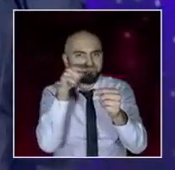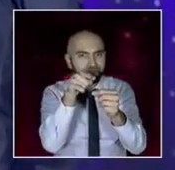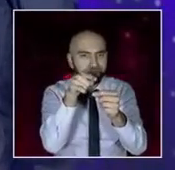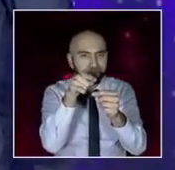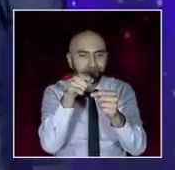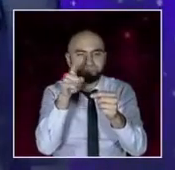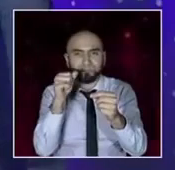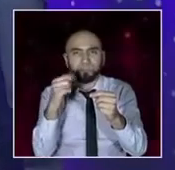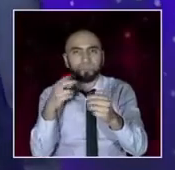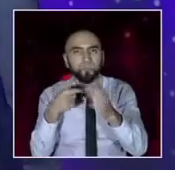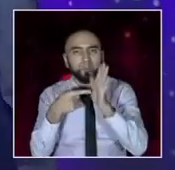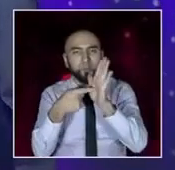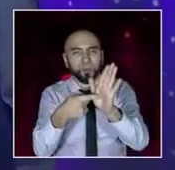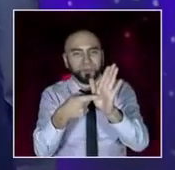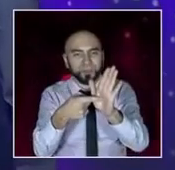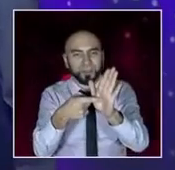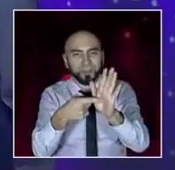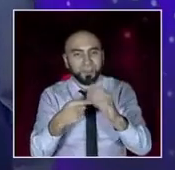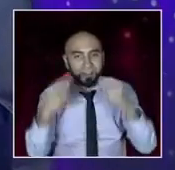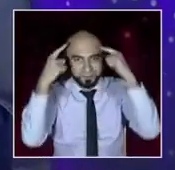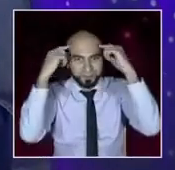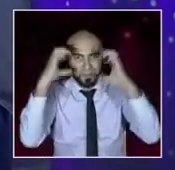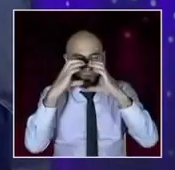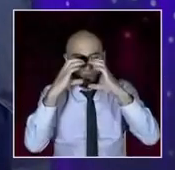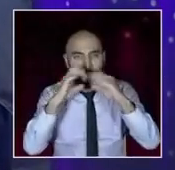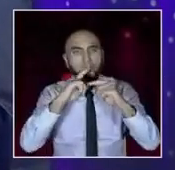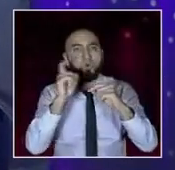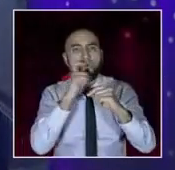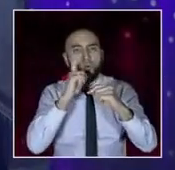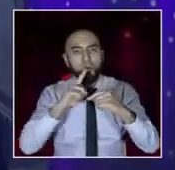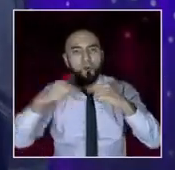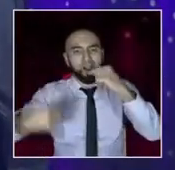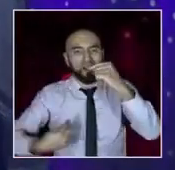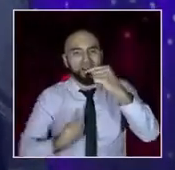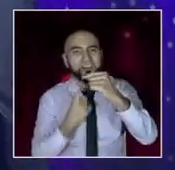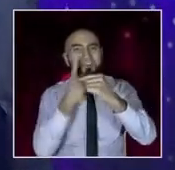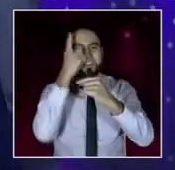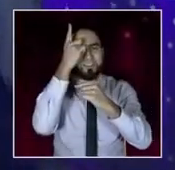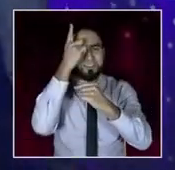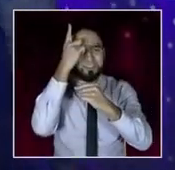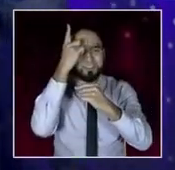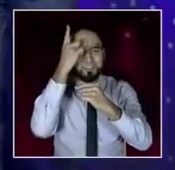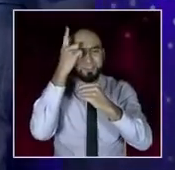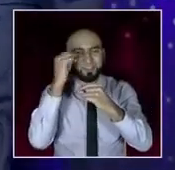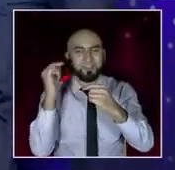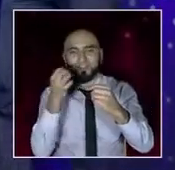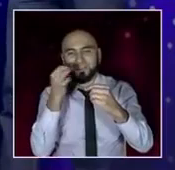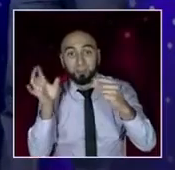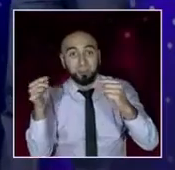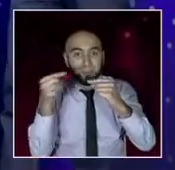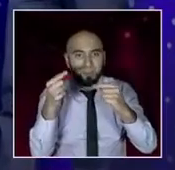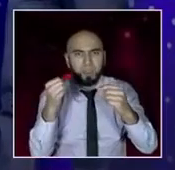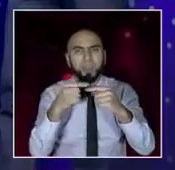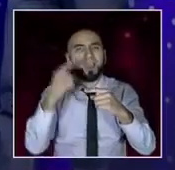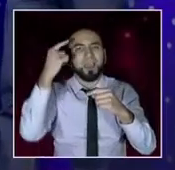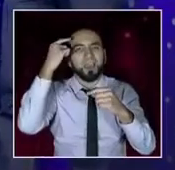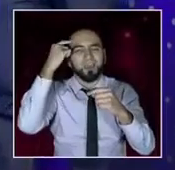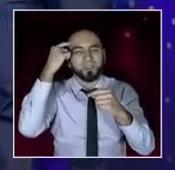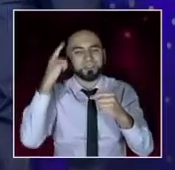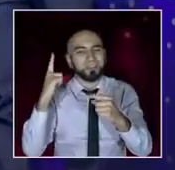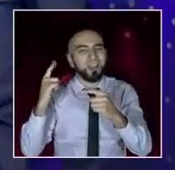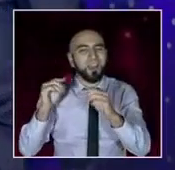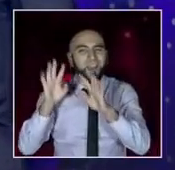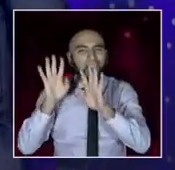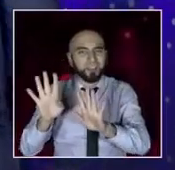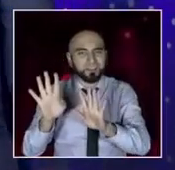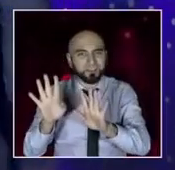señales sensoriales y las rojas que vienen de abajo hacia arriba o de afuera hacia adentro. Estas son las flechas que pensamos normalmente que llevan